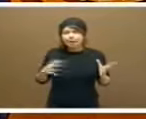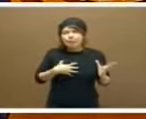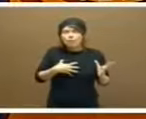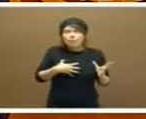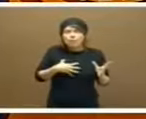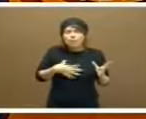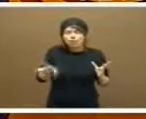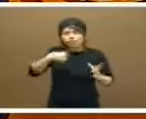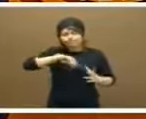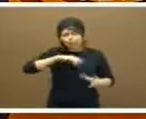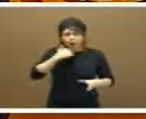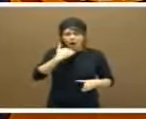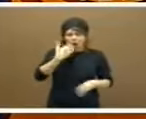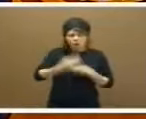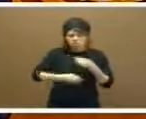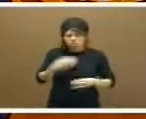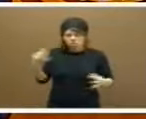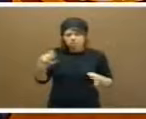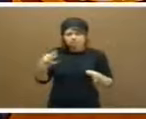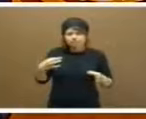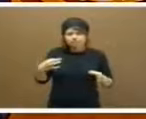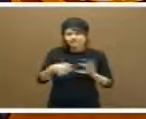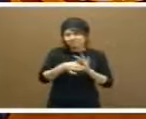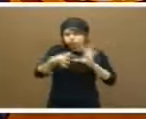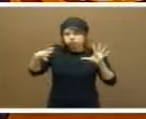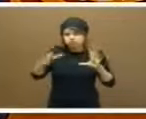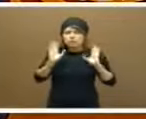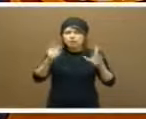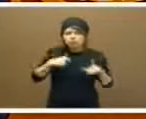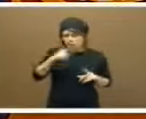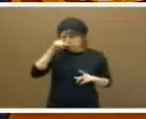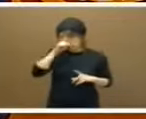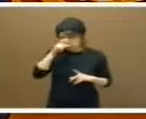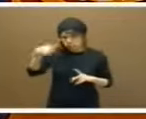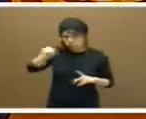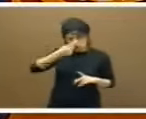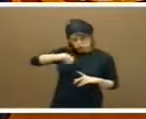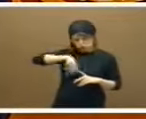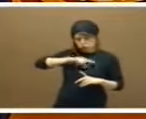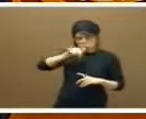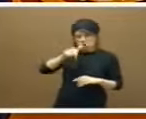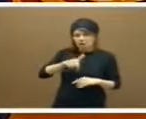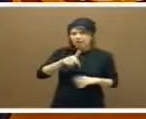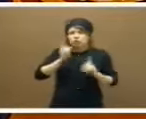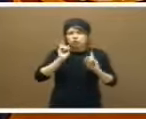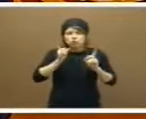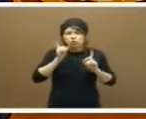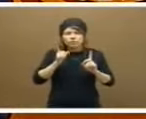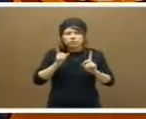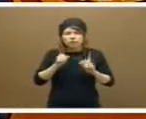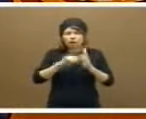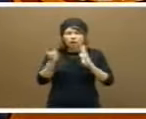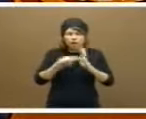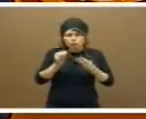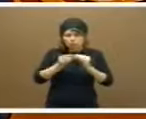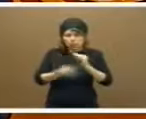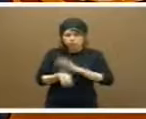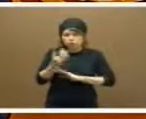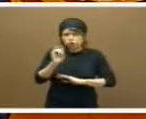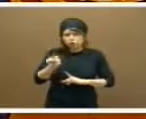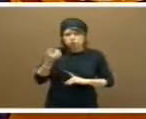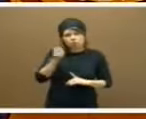quizás estamos haciendo algo que legalmente no corresponda. Pero yo le recuerdo que nosotros aquí no solamente venimos a hacer las leyes, sino